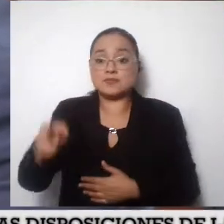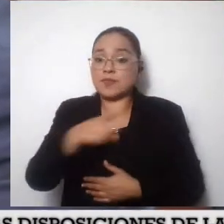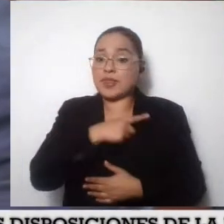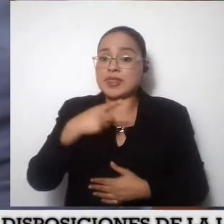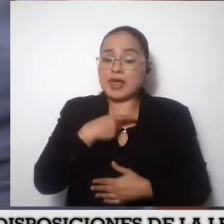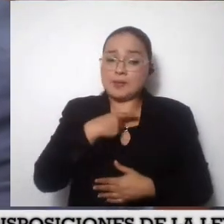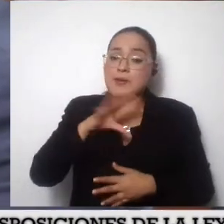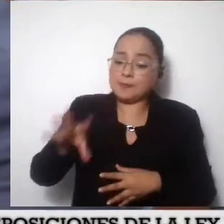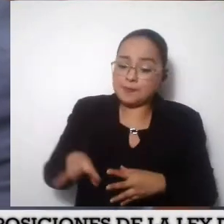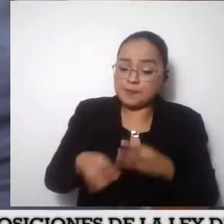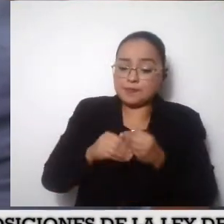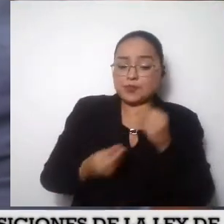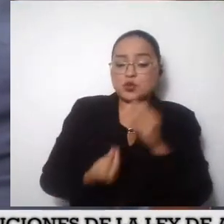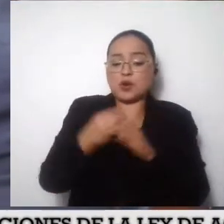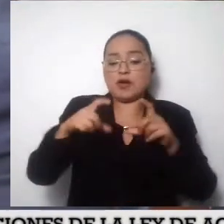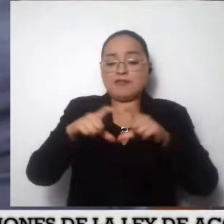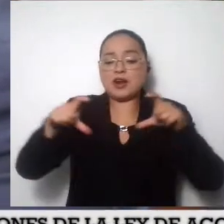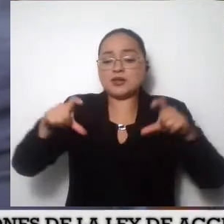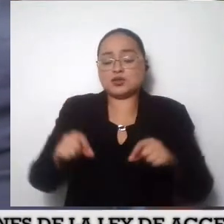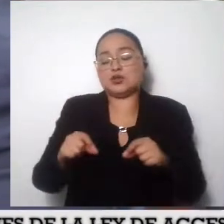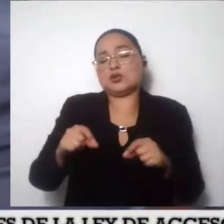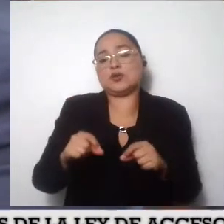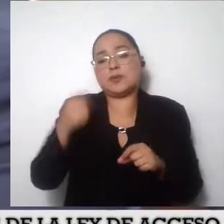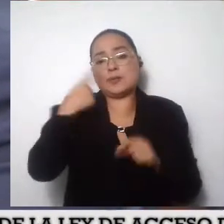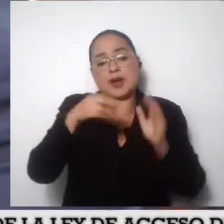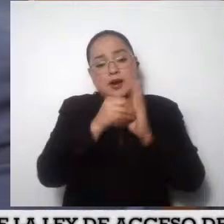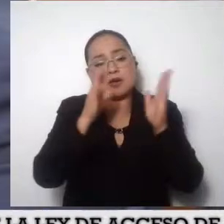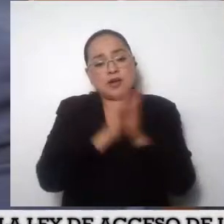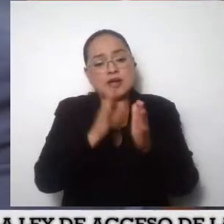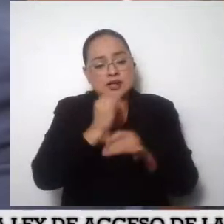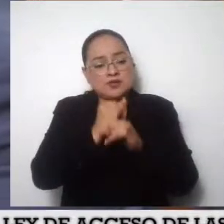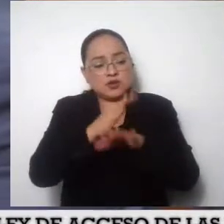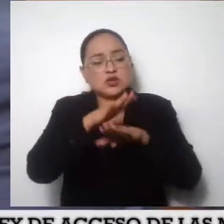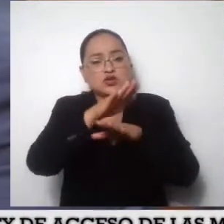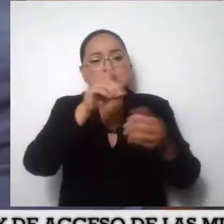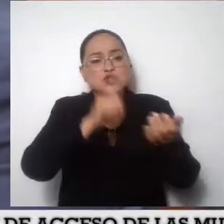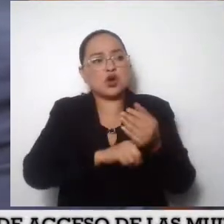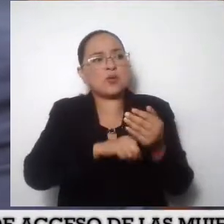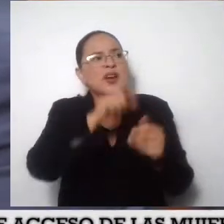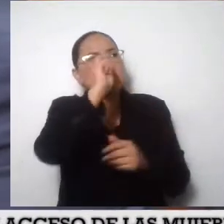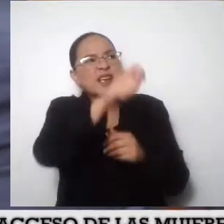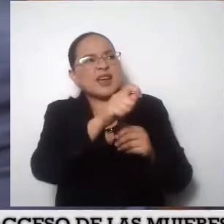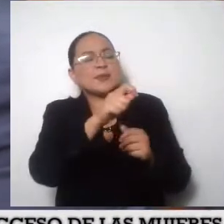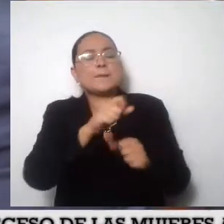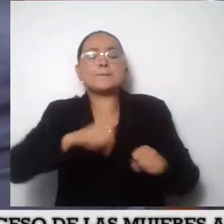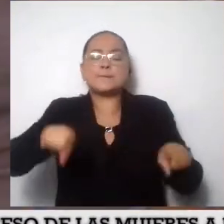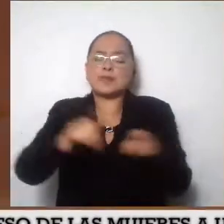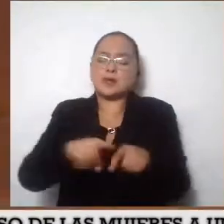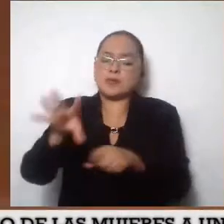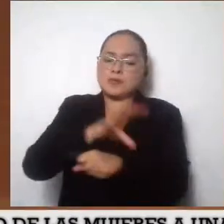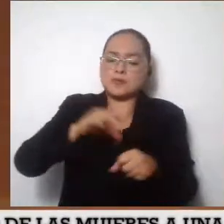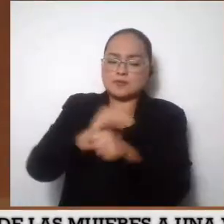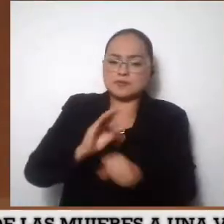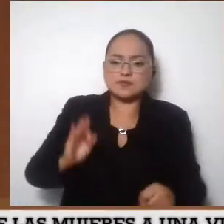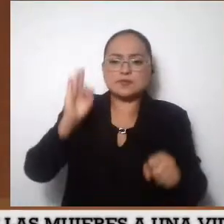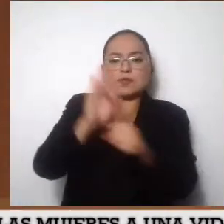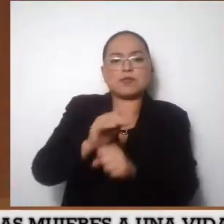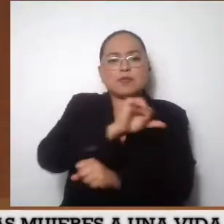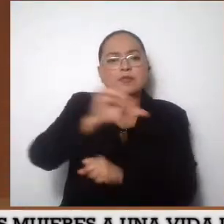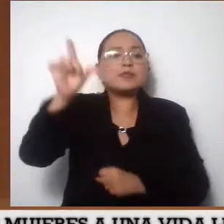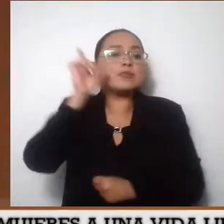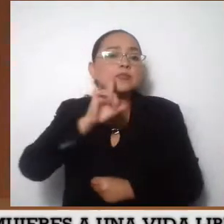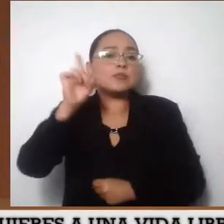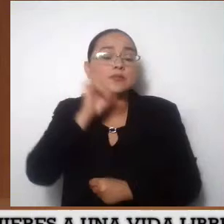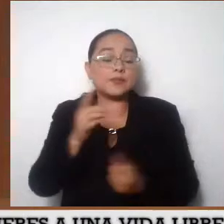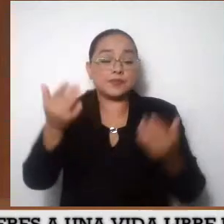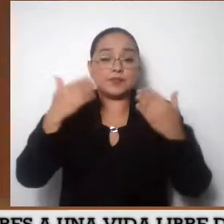una nueva fracción en la que se ponga a disposición información migratoria y protección amplia de su situación de vulnerabilidad. De la misma